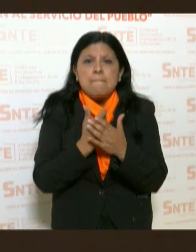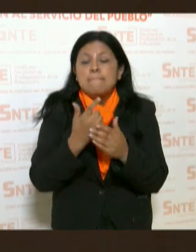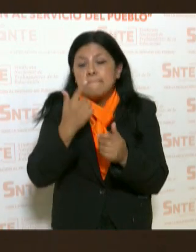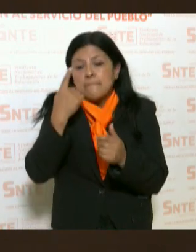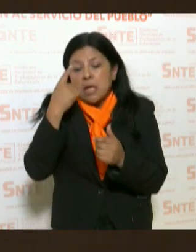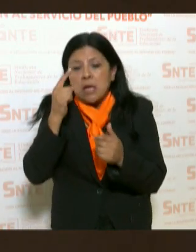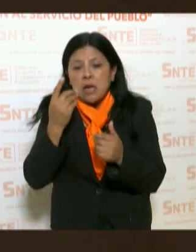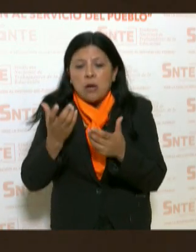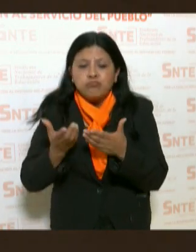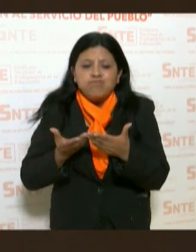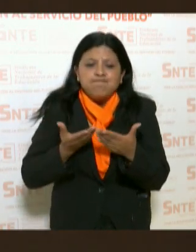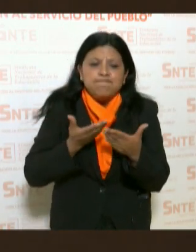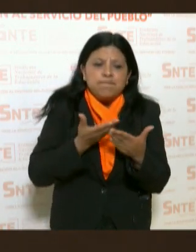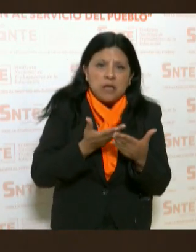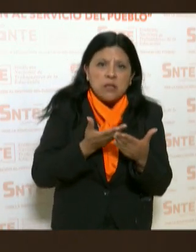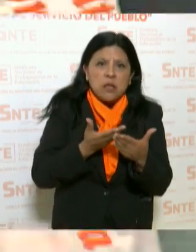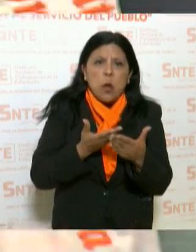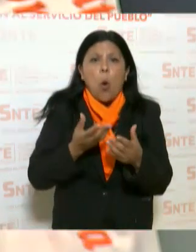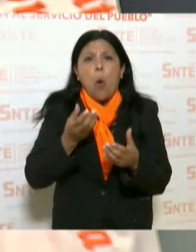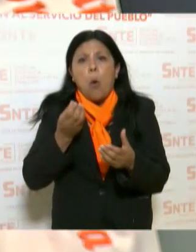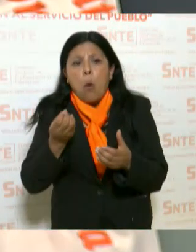no había día de descanso.